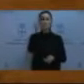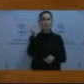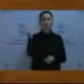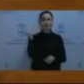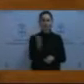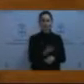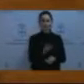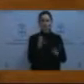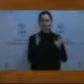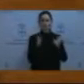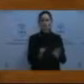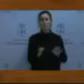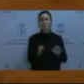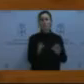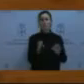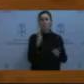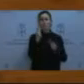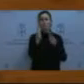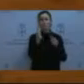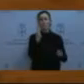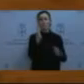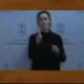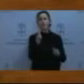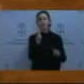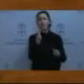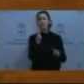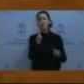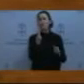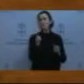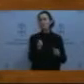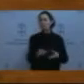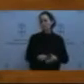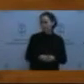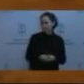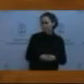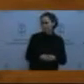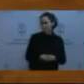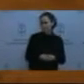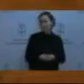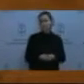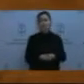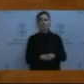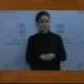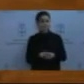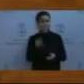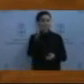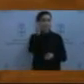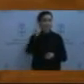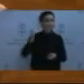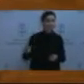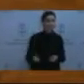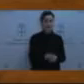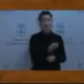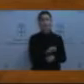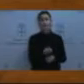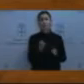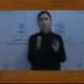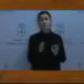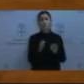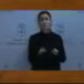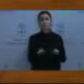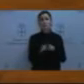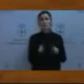trabajando sin visibilidad detrás de estas explotaciones? ¿Cuántas mujeres están trabajando a la sombra de sus